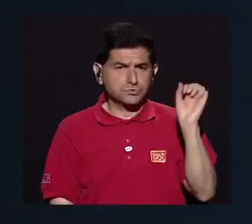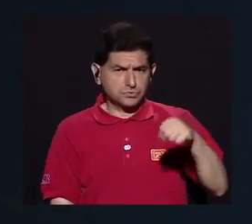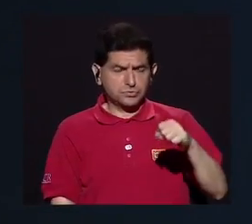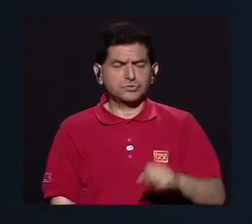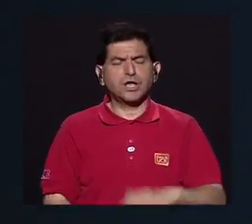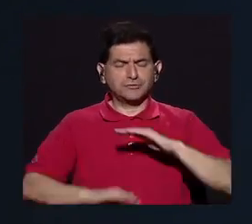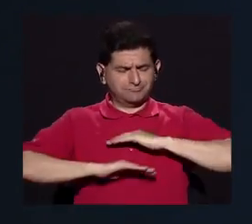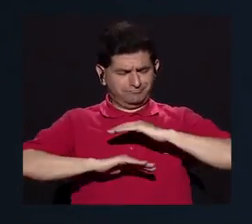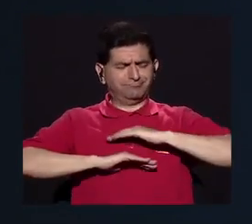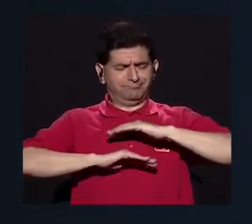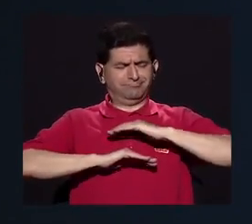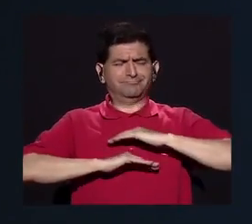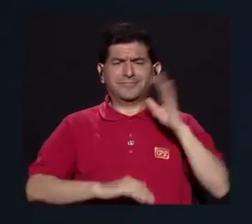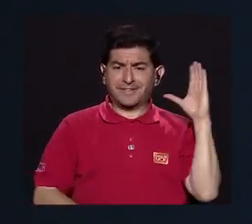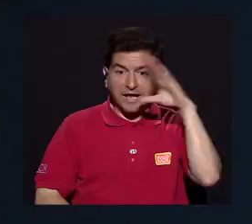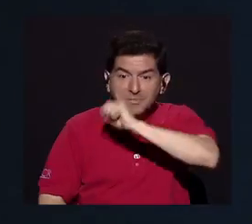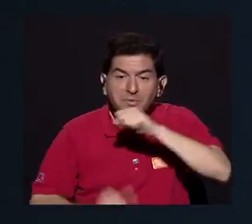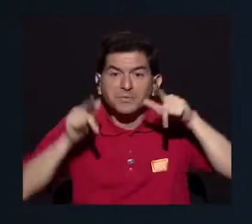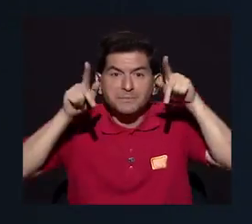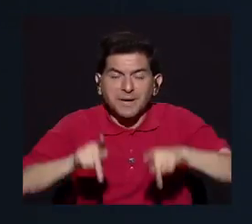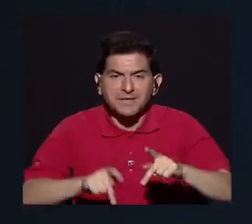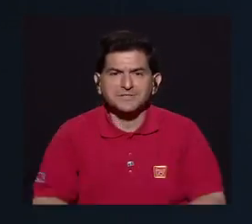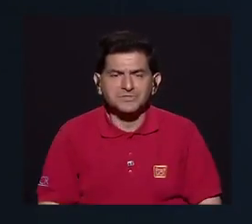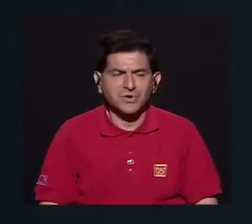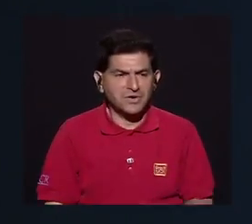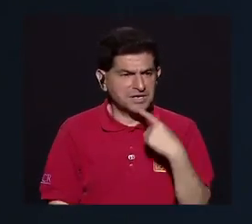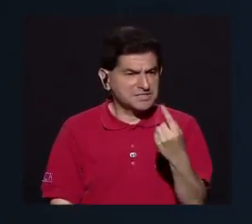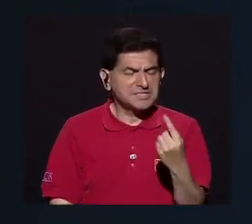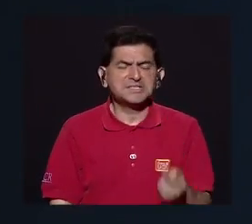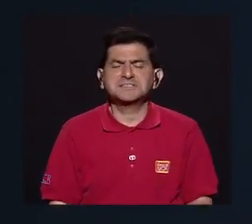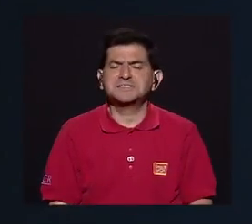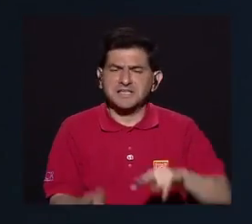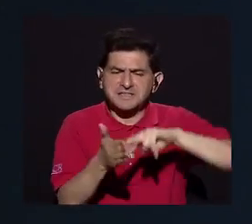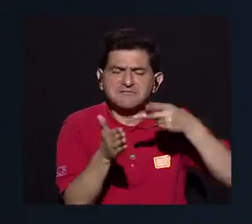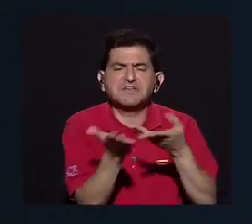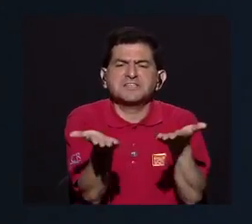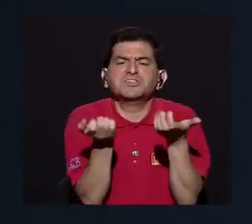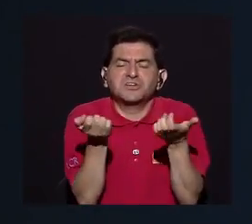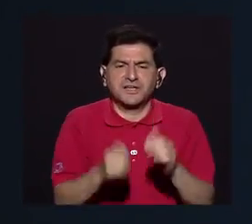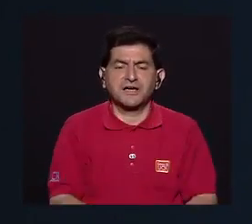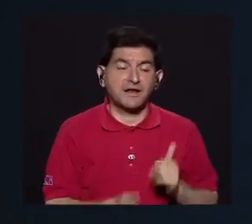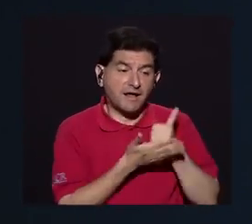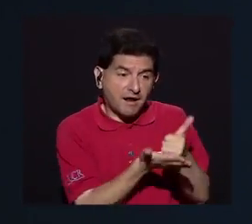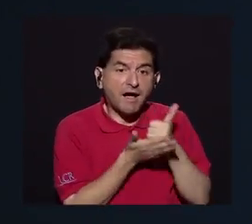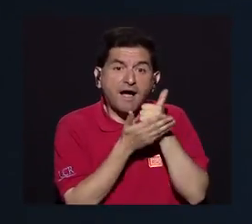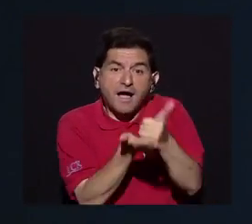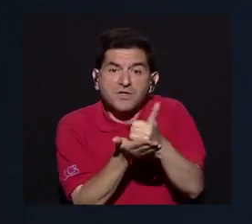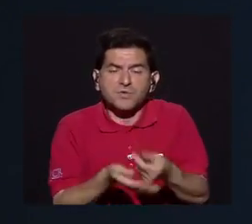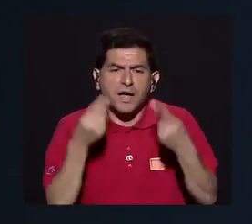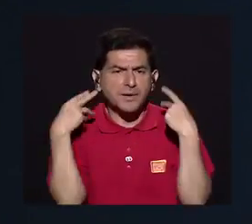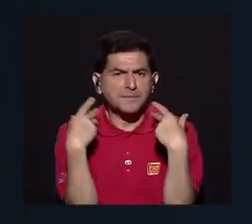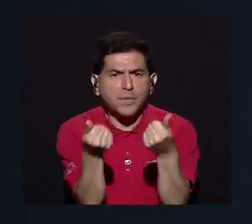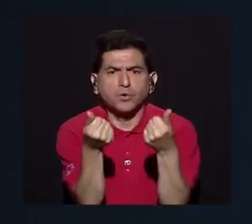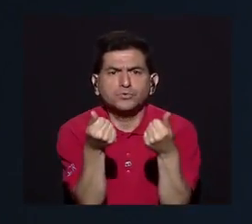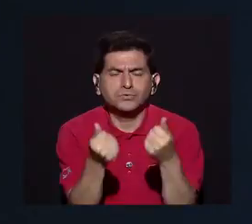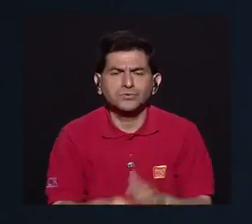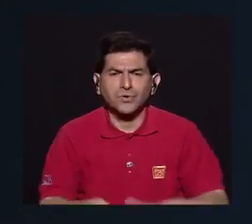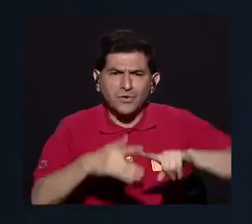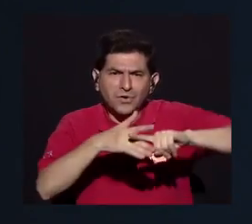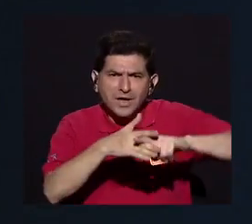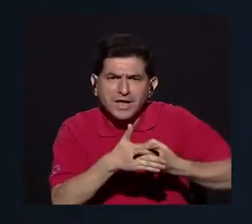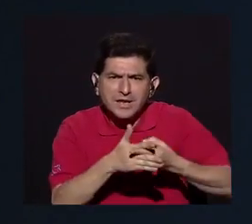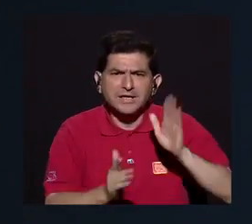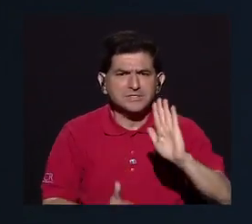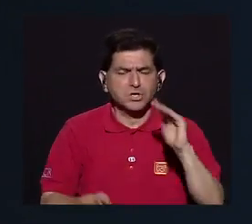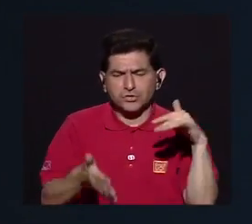sido muy gratificante para mí ver cómo la gente define lo que quiere, ayudarlos a que desde lo más pronto posible, desde el inicio de